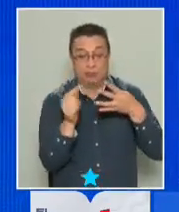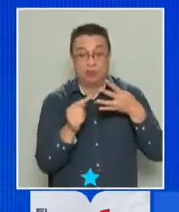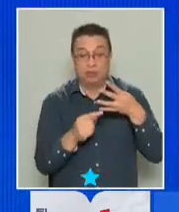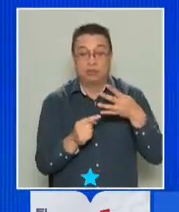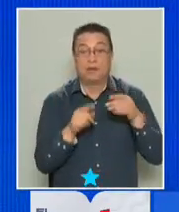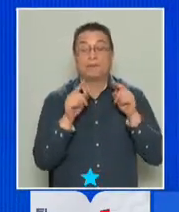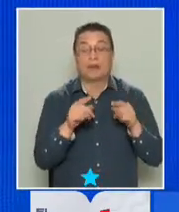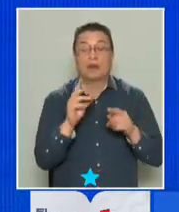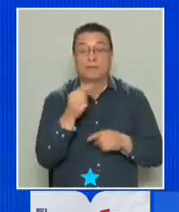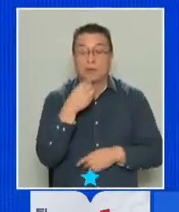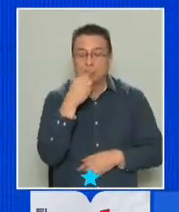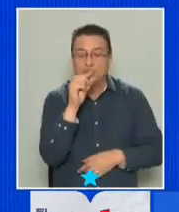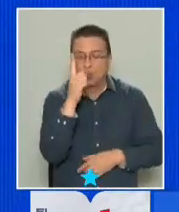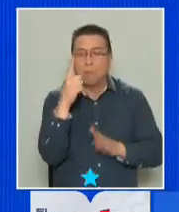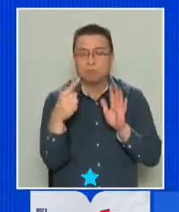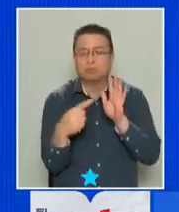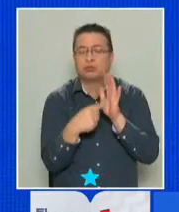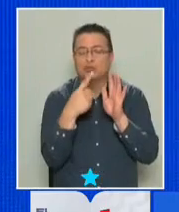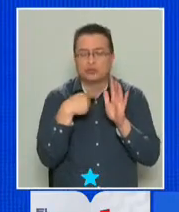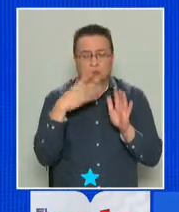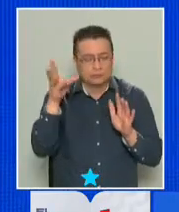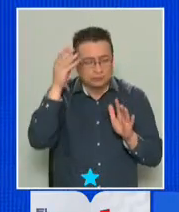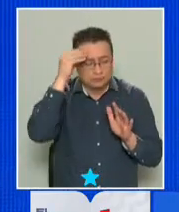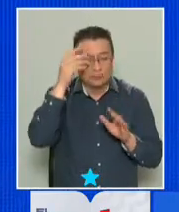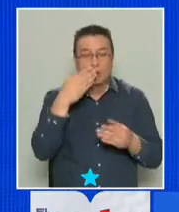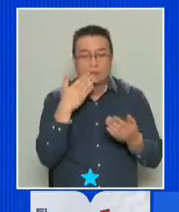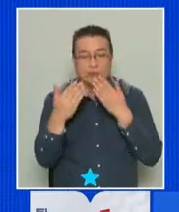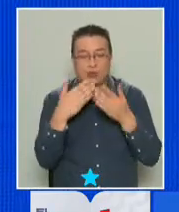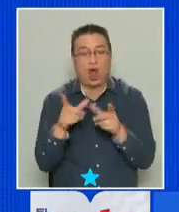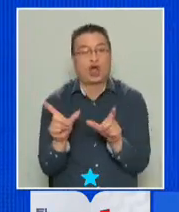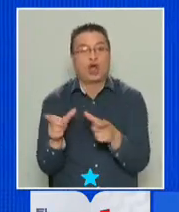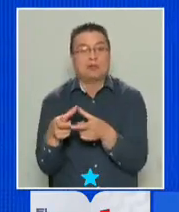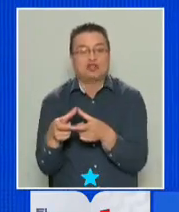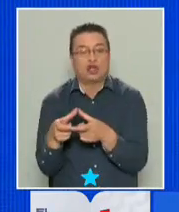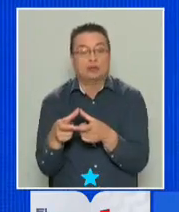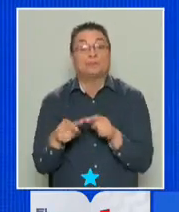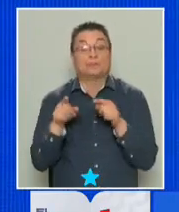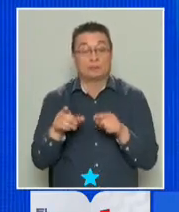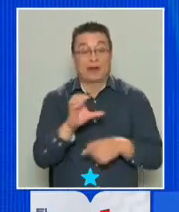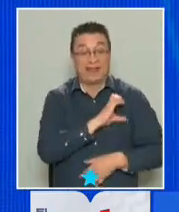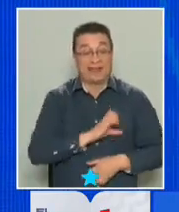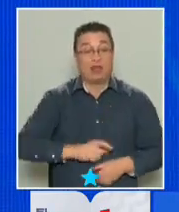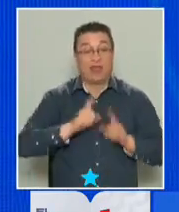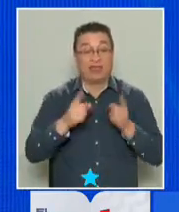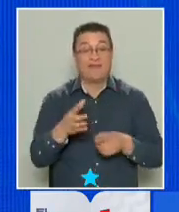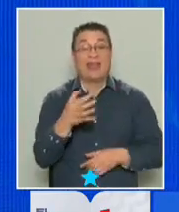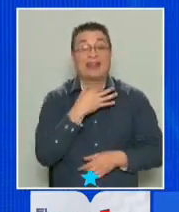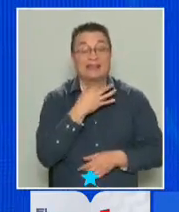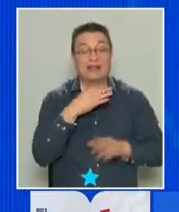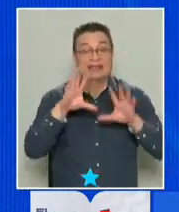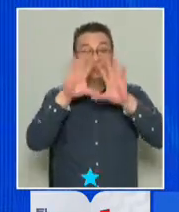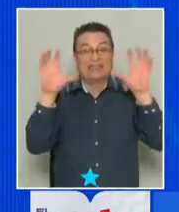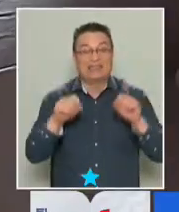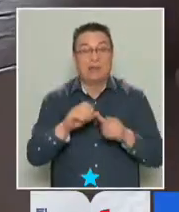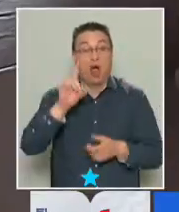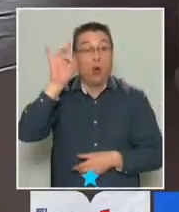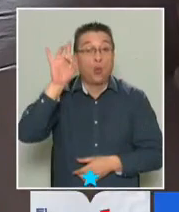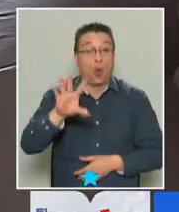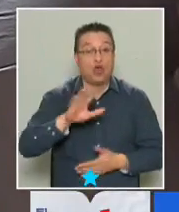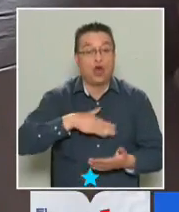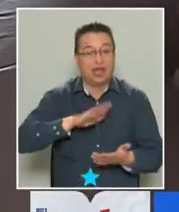y me quedo con uno de los puntos que ha estado discutiendo la comisión en este caso el estado de garantizar acceso a un sistema único de salud